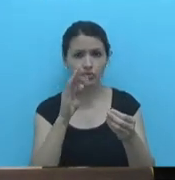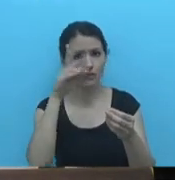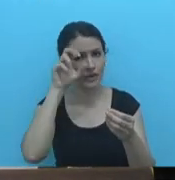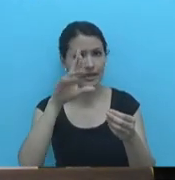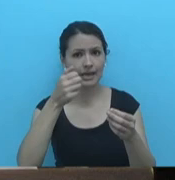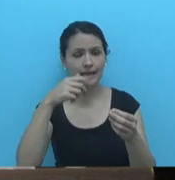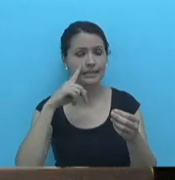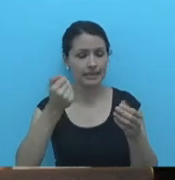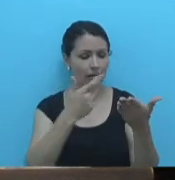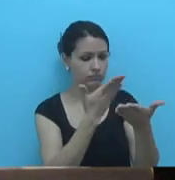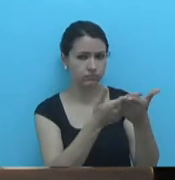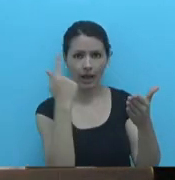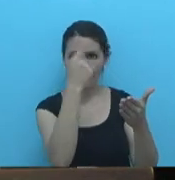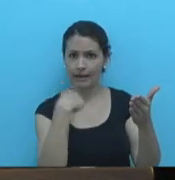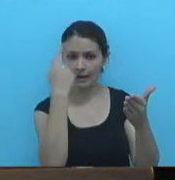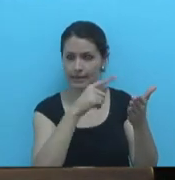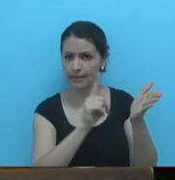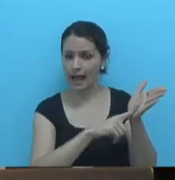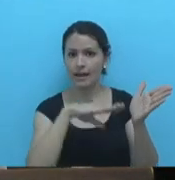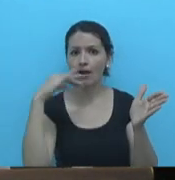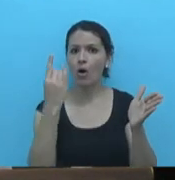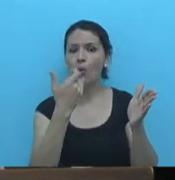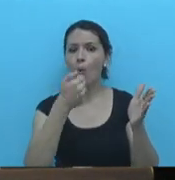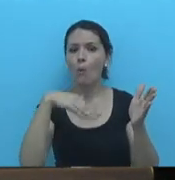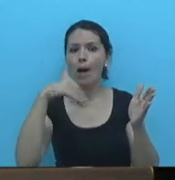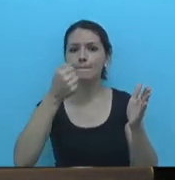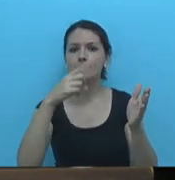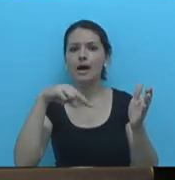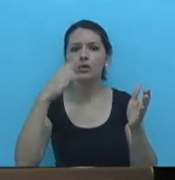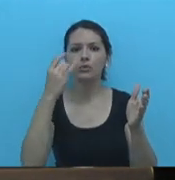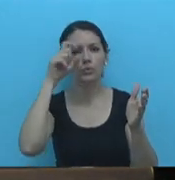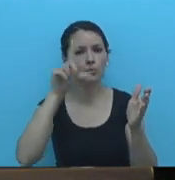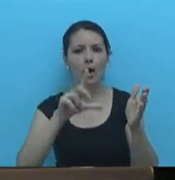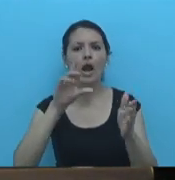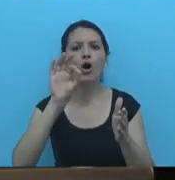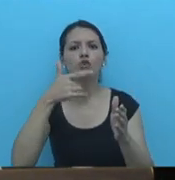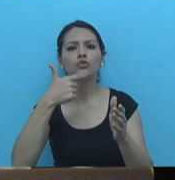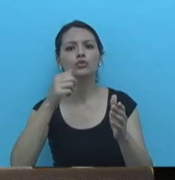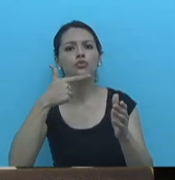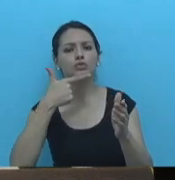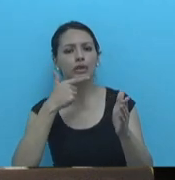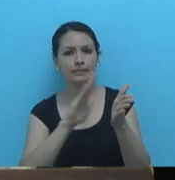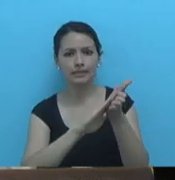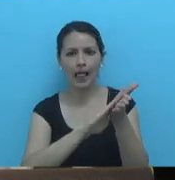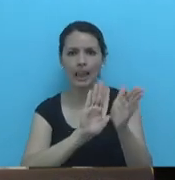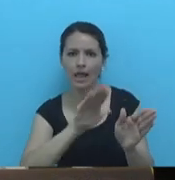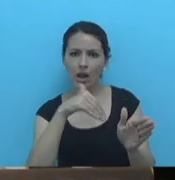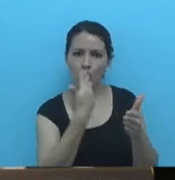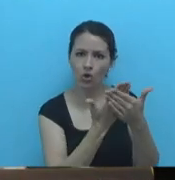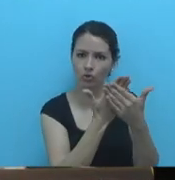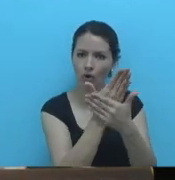de Rosas en la cara y en el anverso del billete una imagen del combate de la Vuelta de